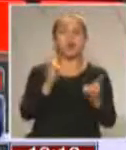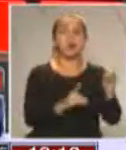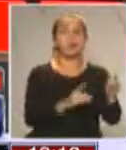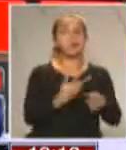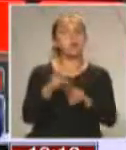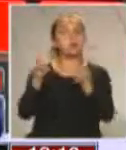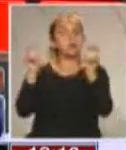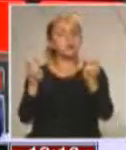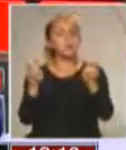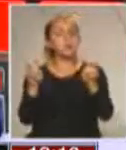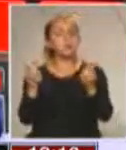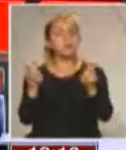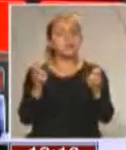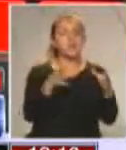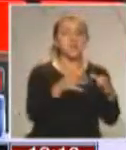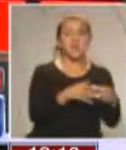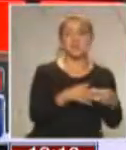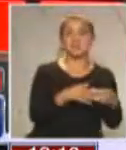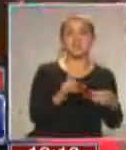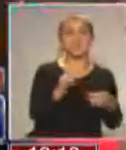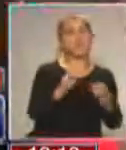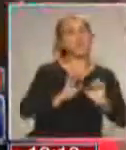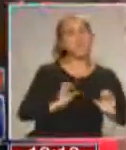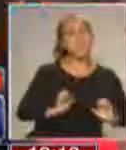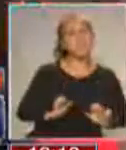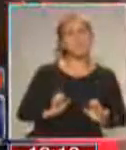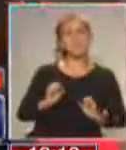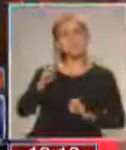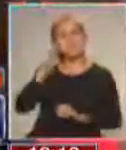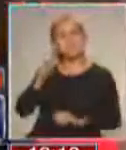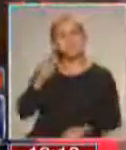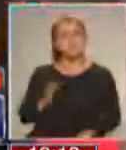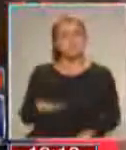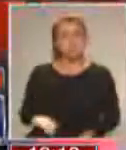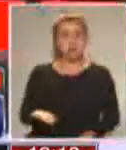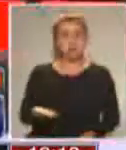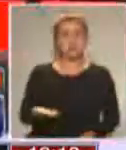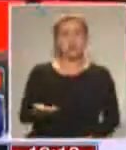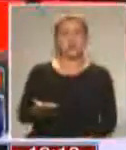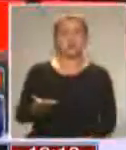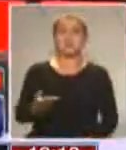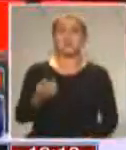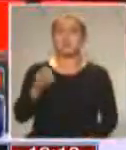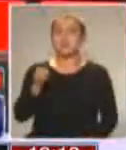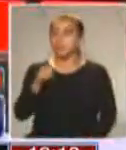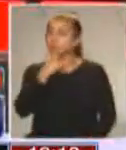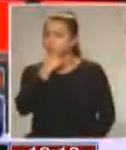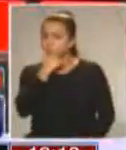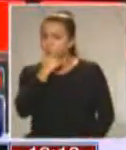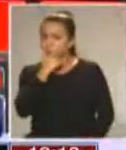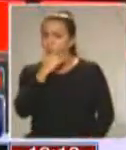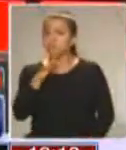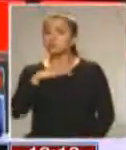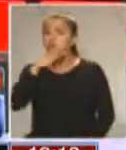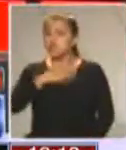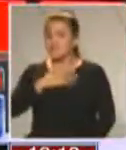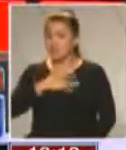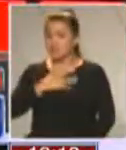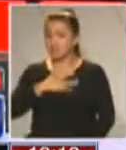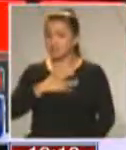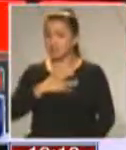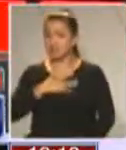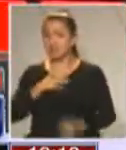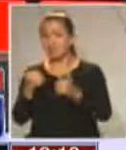tema de si es ni siquiera ético, sino que estético o no. ¿Basta solo ese cuestionamiento con respecto a si